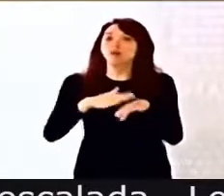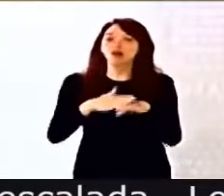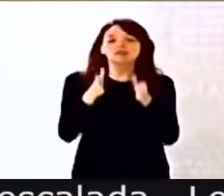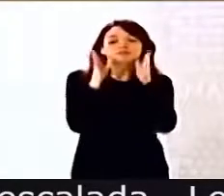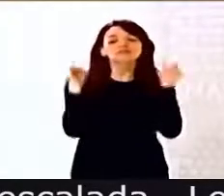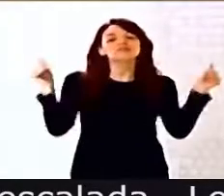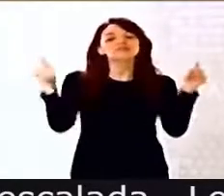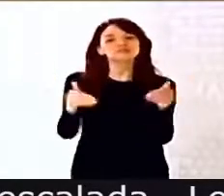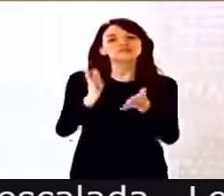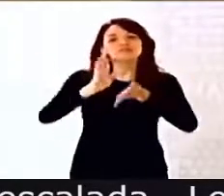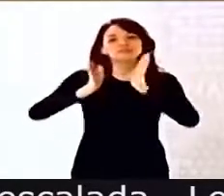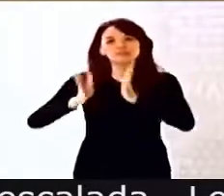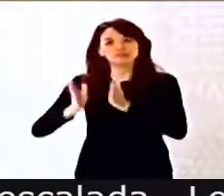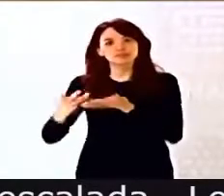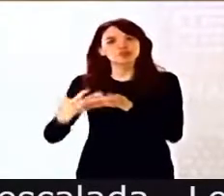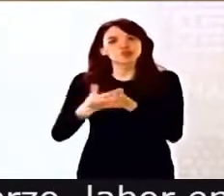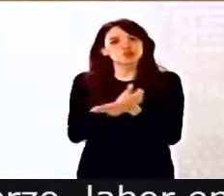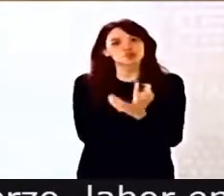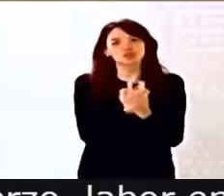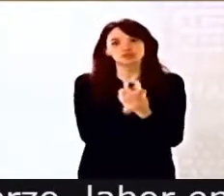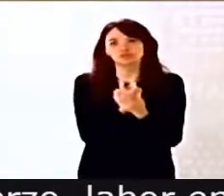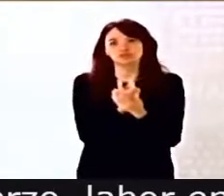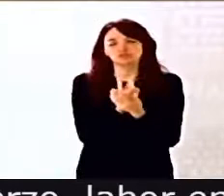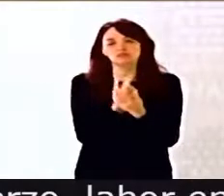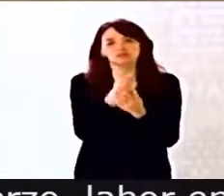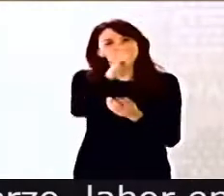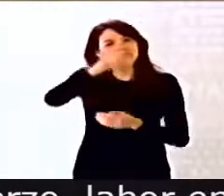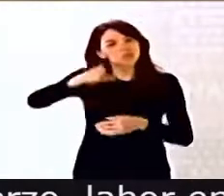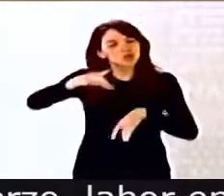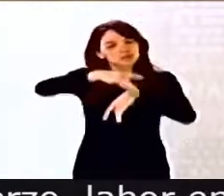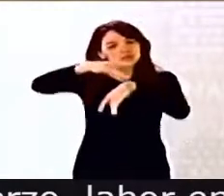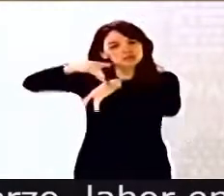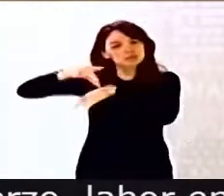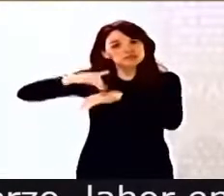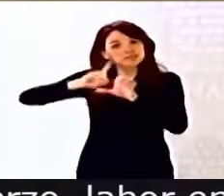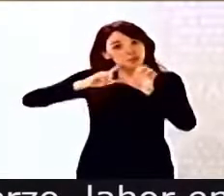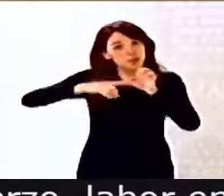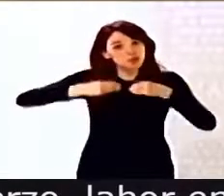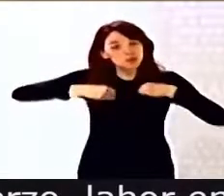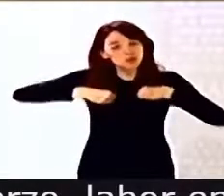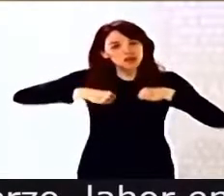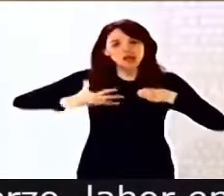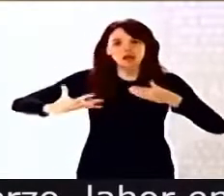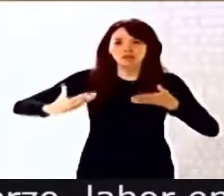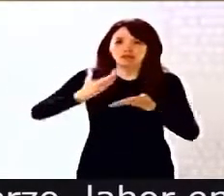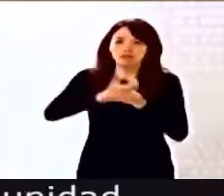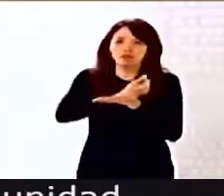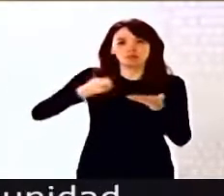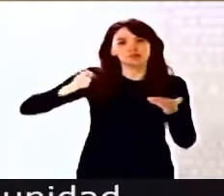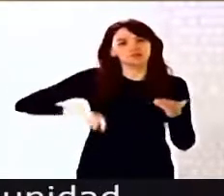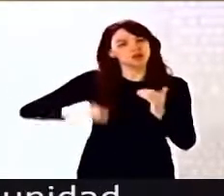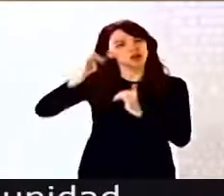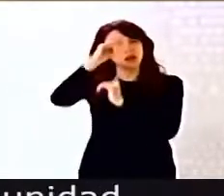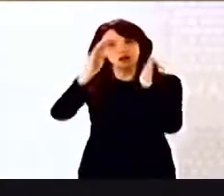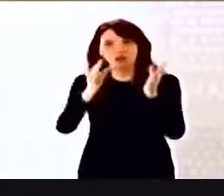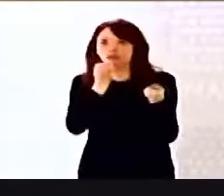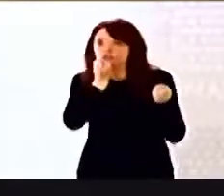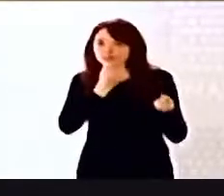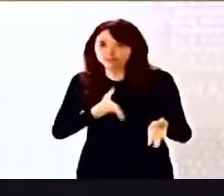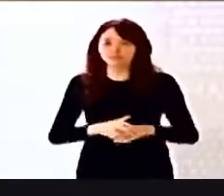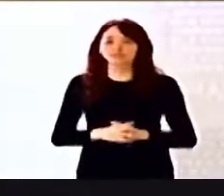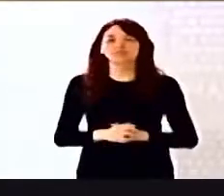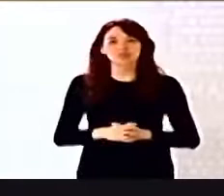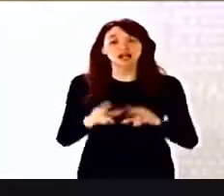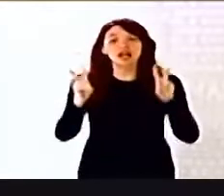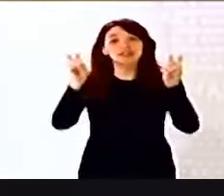tratamiento de todos y cada uno de los pacientes en nuestra comunidad autónoma. En cuanto a las camas de UCI,